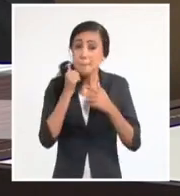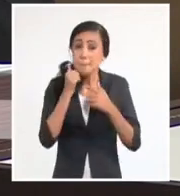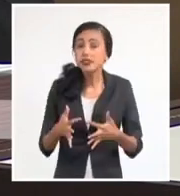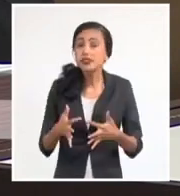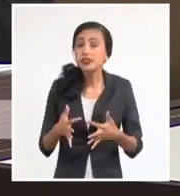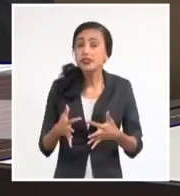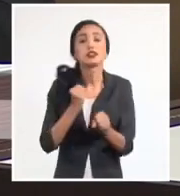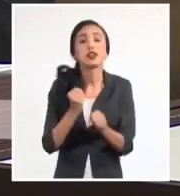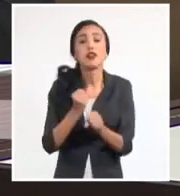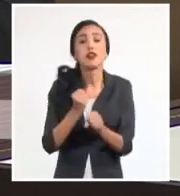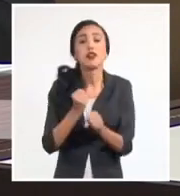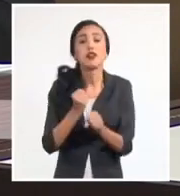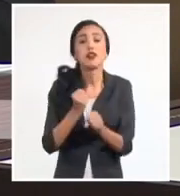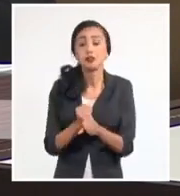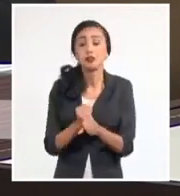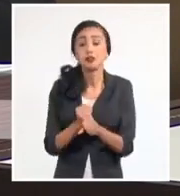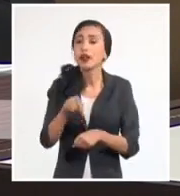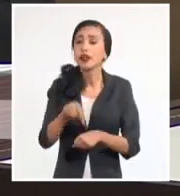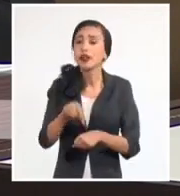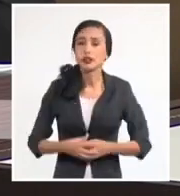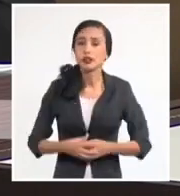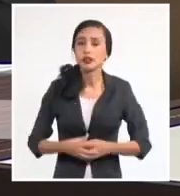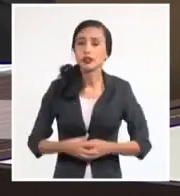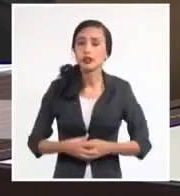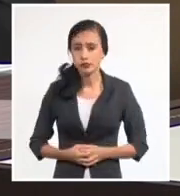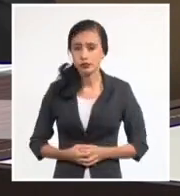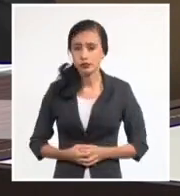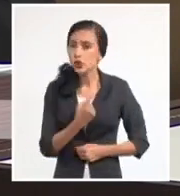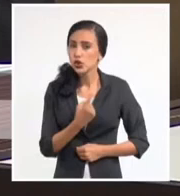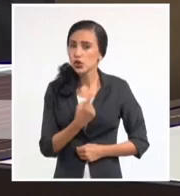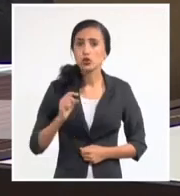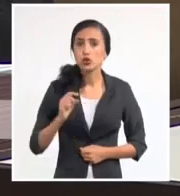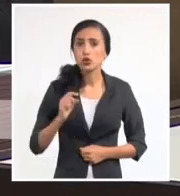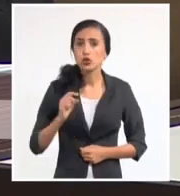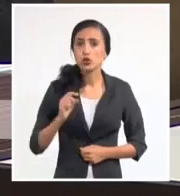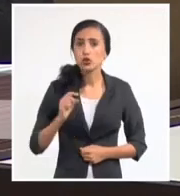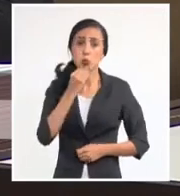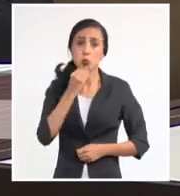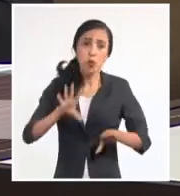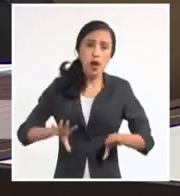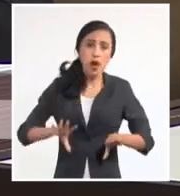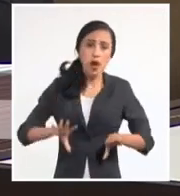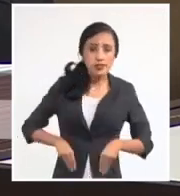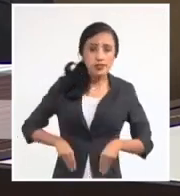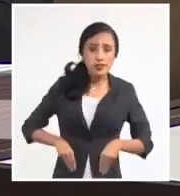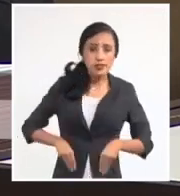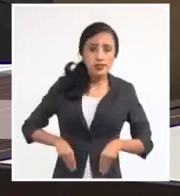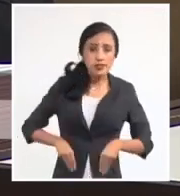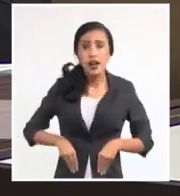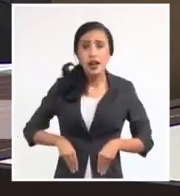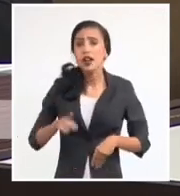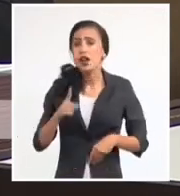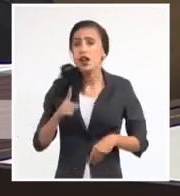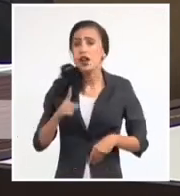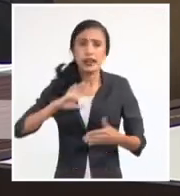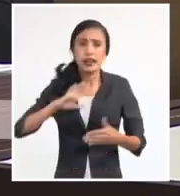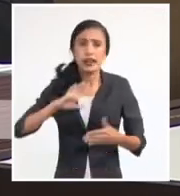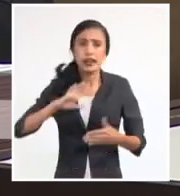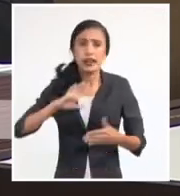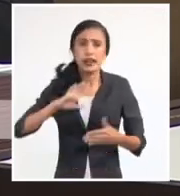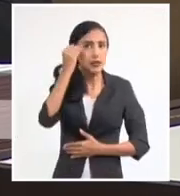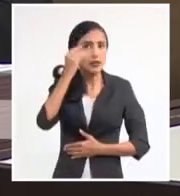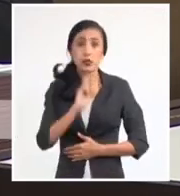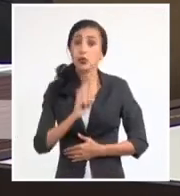hacer concesiones en nada que atente contra mantener ese pensamiento con toda su